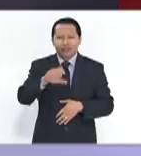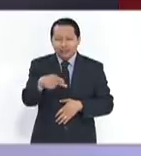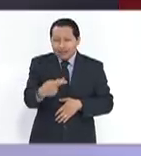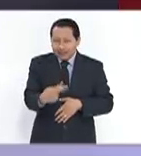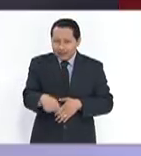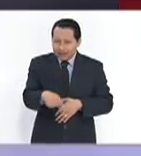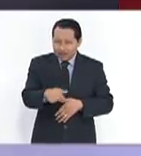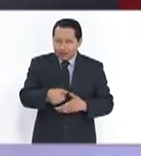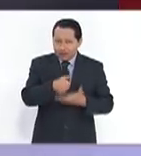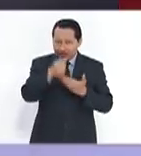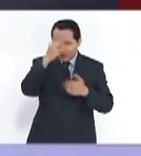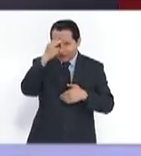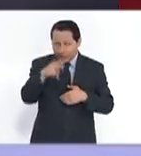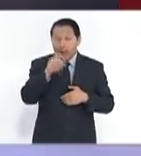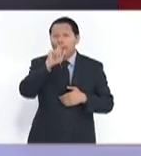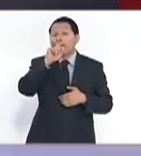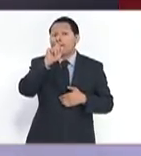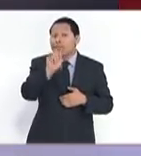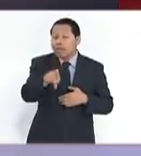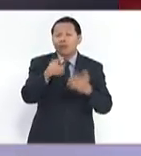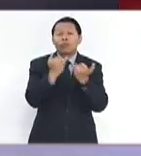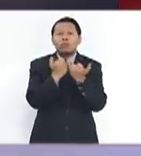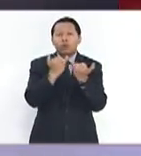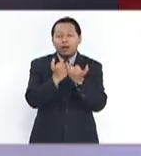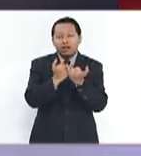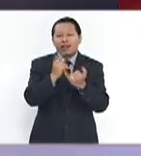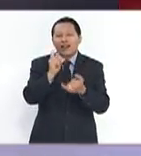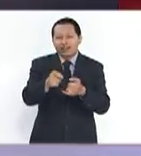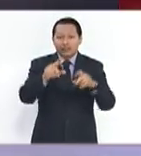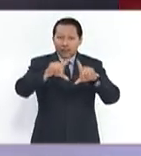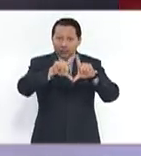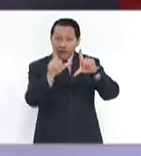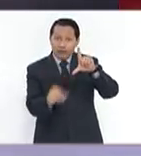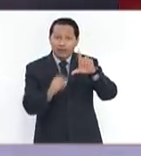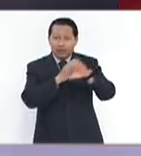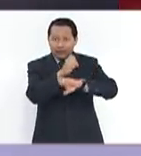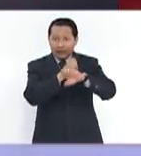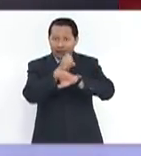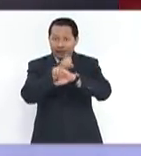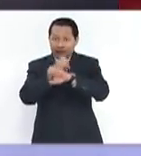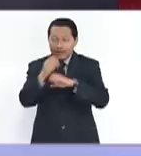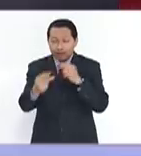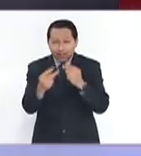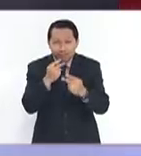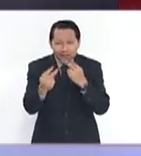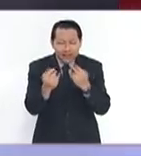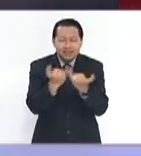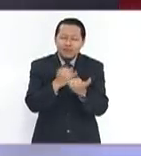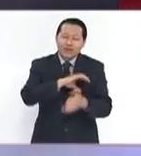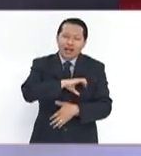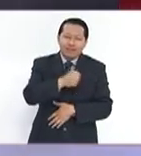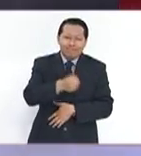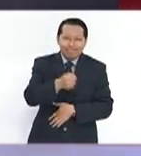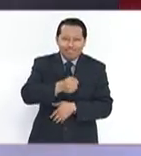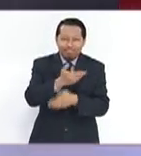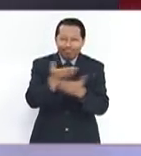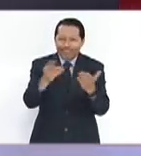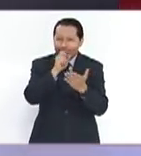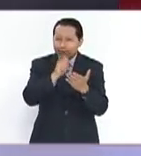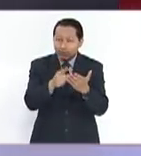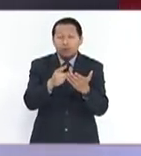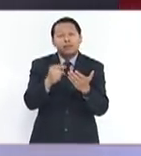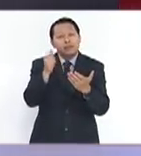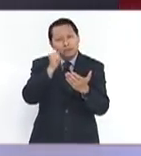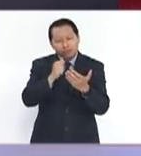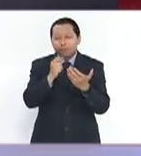la capital del país. Desde aquí, como siempre, un saludo muy afectuoso a quienes nos están viendo en el interior de la República Mexicana. Saludo con gusto,